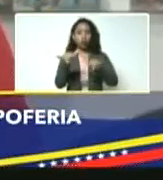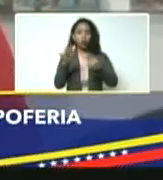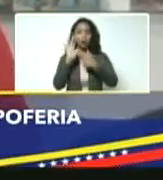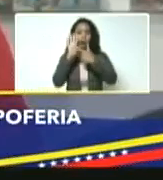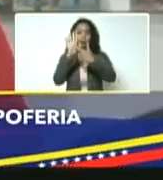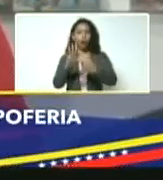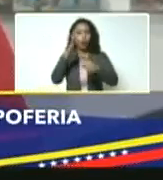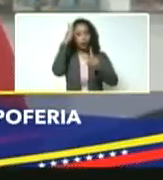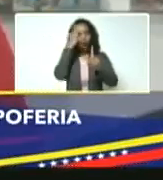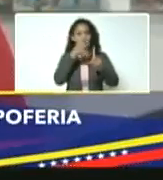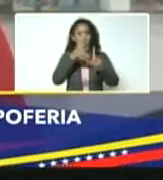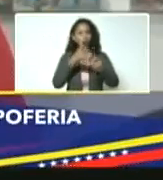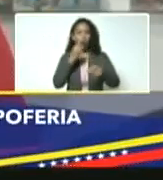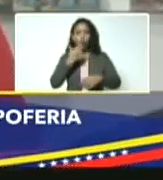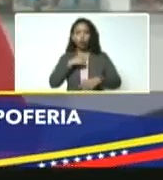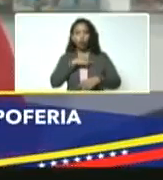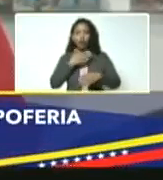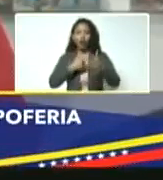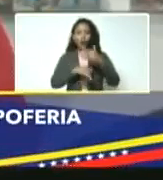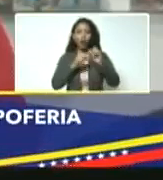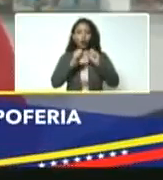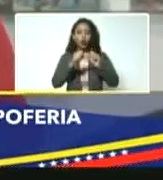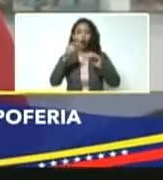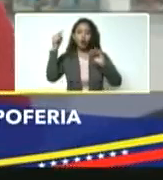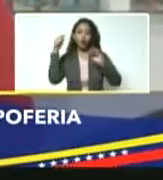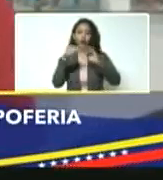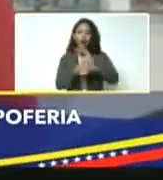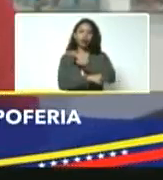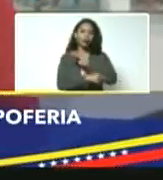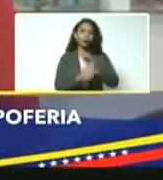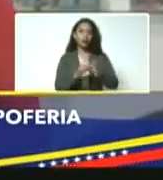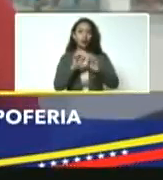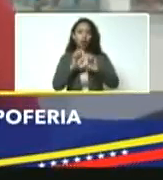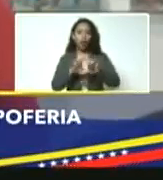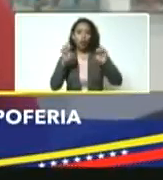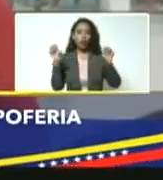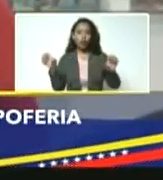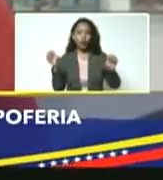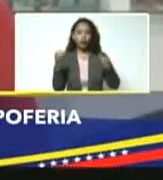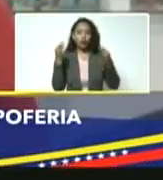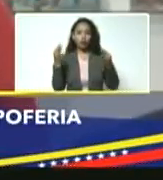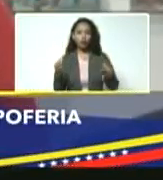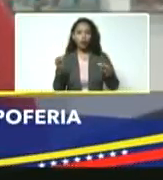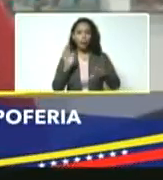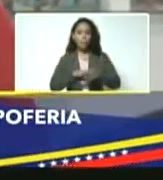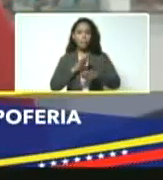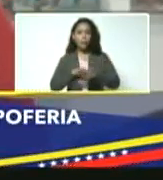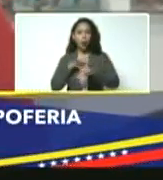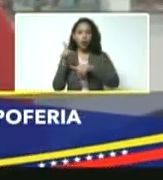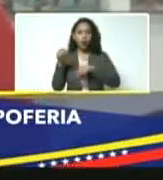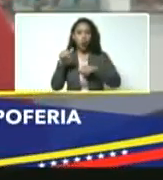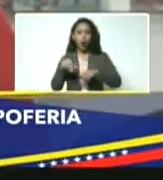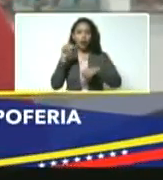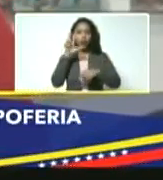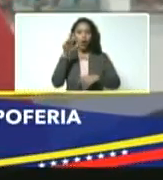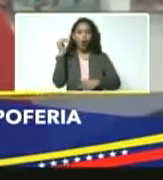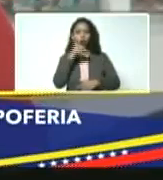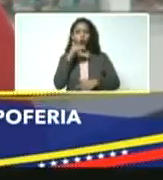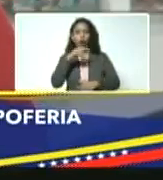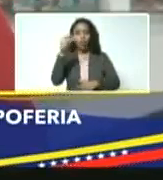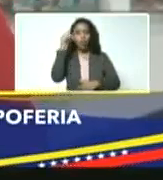y lo ha instruido, bueno, nosotros vamos a seguir profundizando la educación de calidad. Por eso, pues, este 3 de octubre,